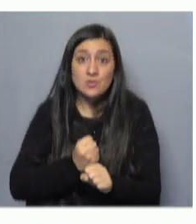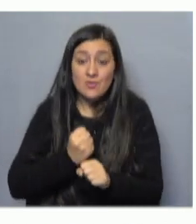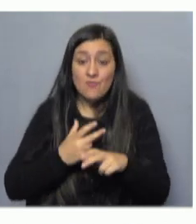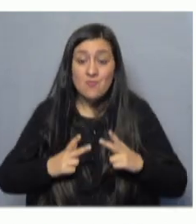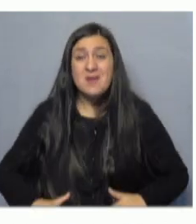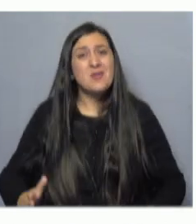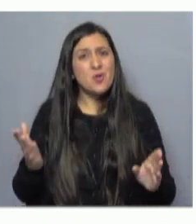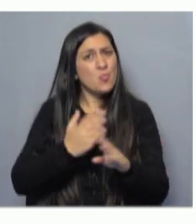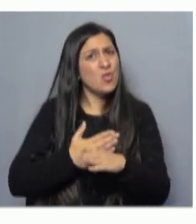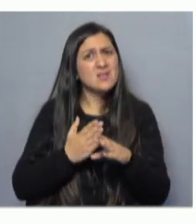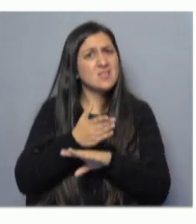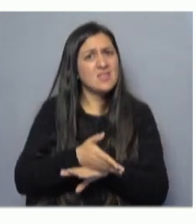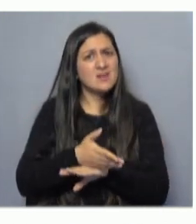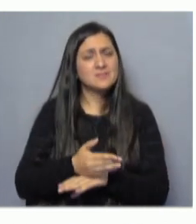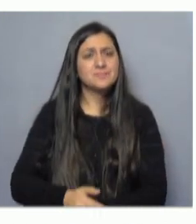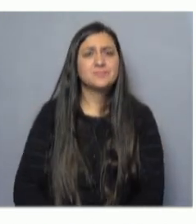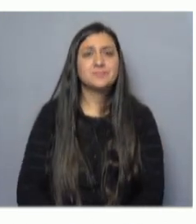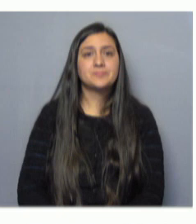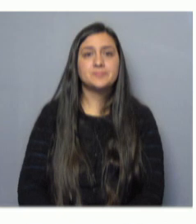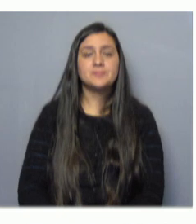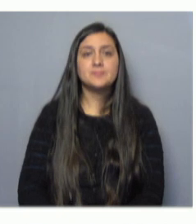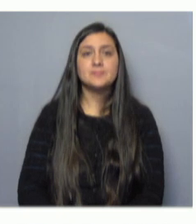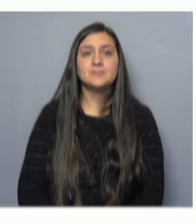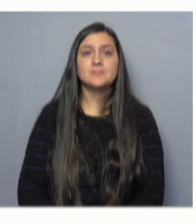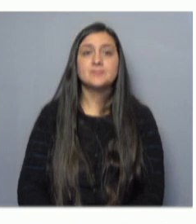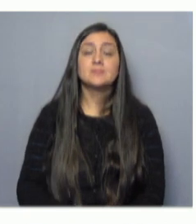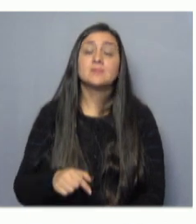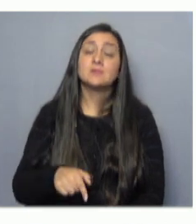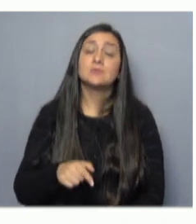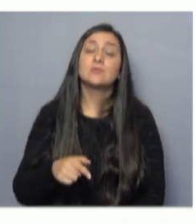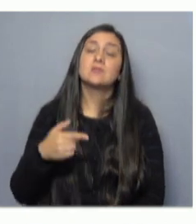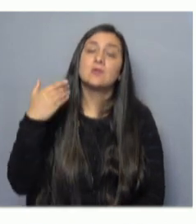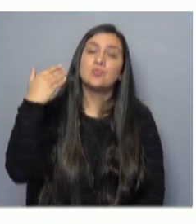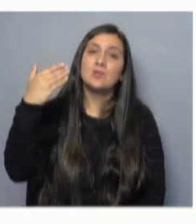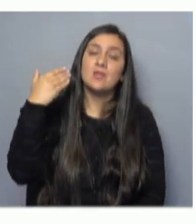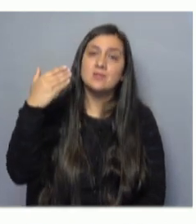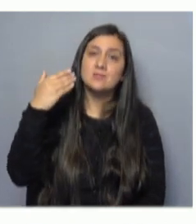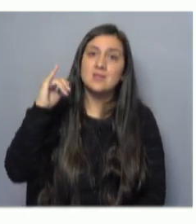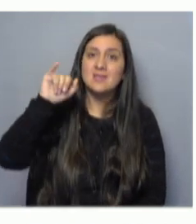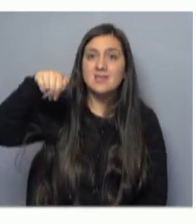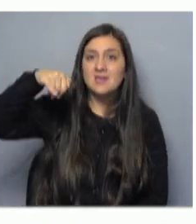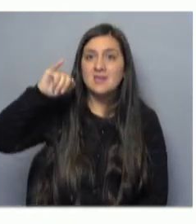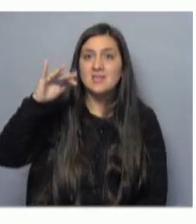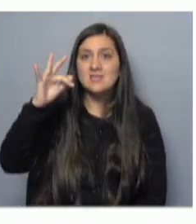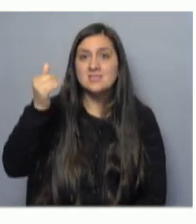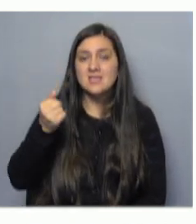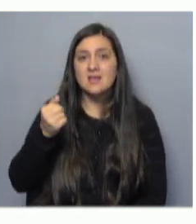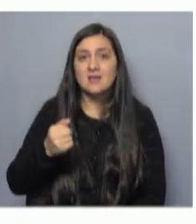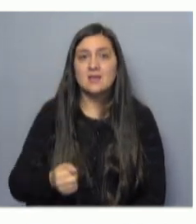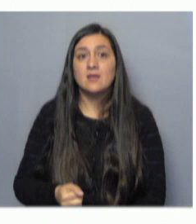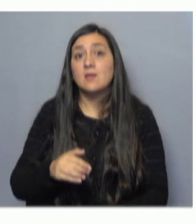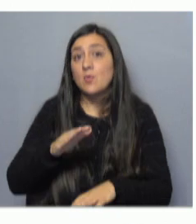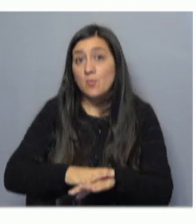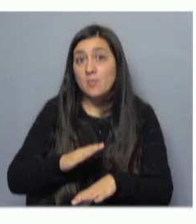bueno, esa información está en un hilo de Twitter que tiene que ver con una de las autoridades del INISA, ¿no? Que al tiempo que gané el